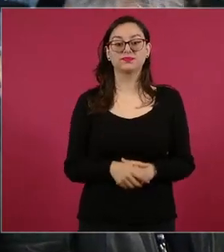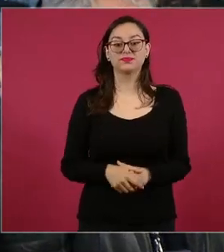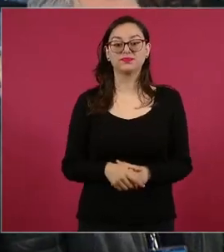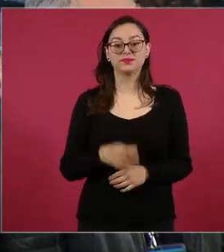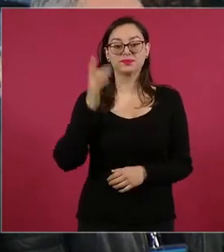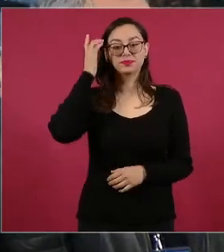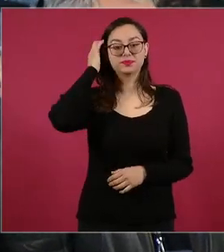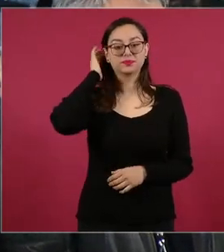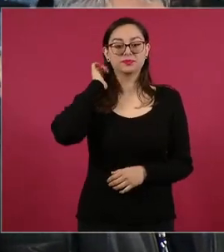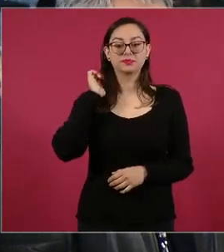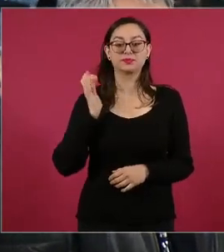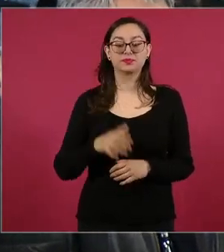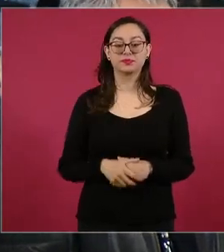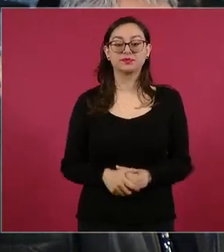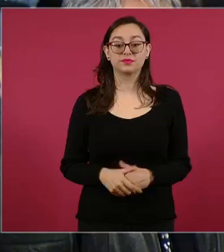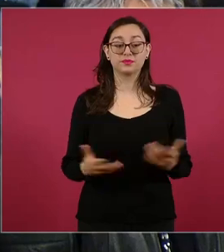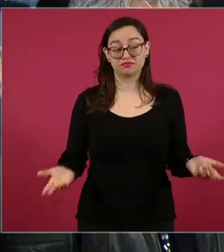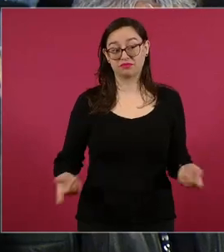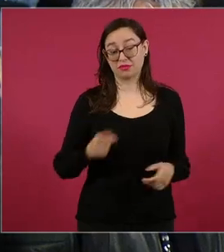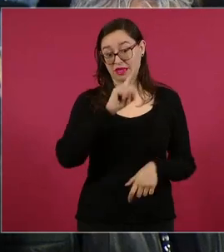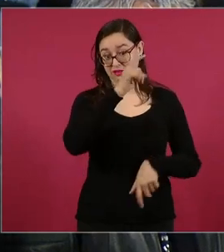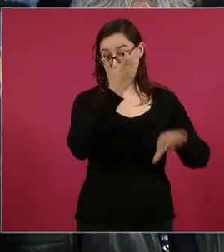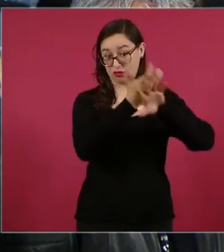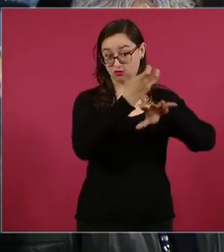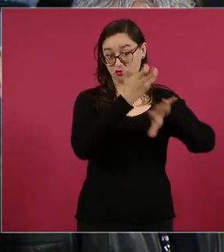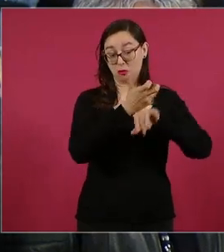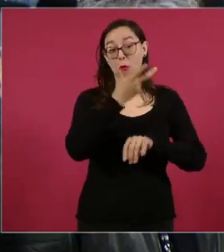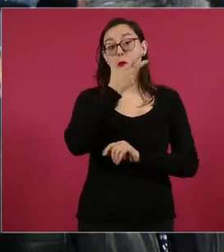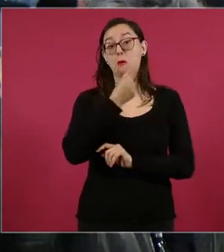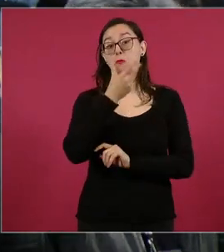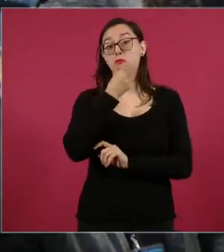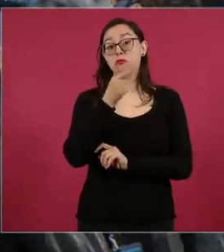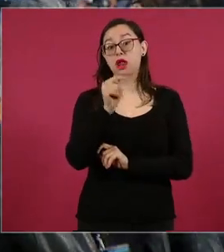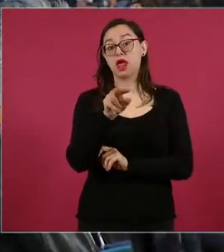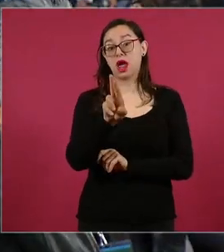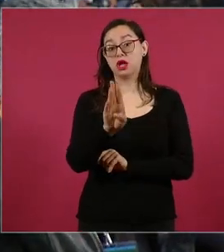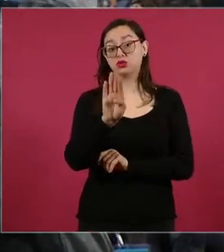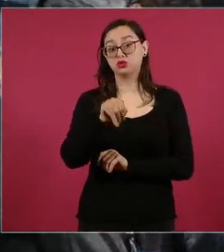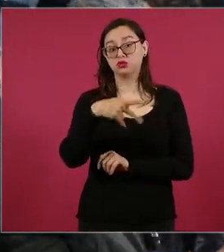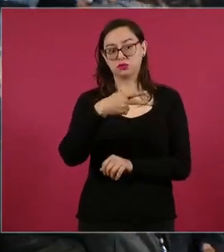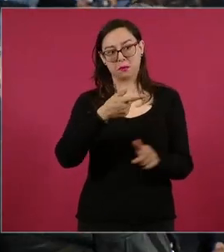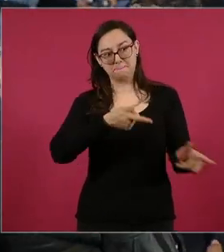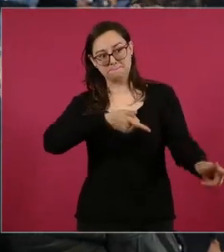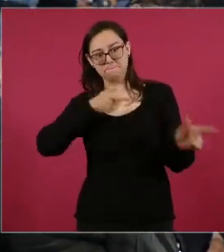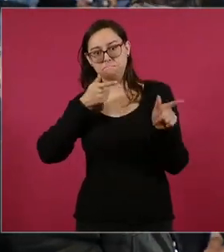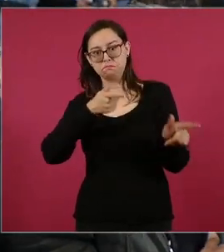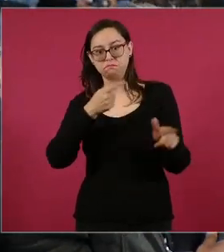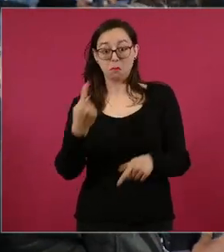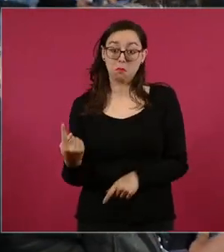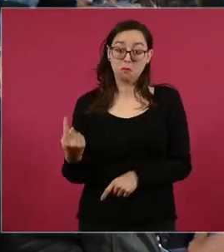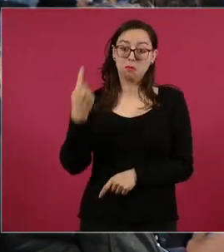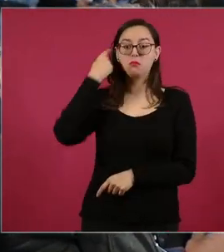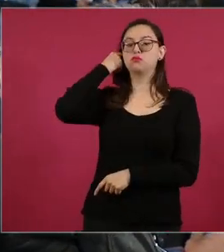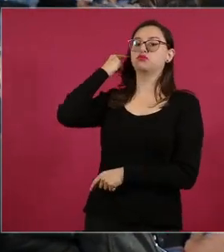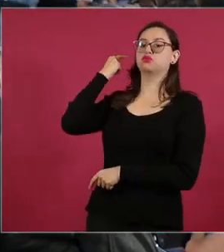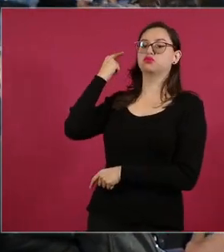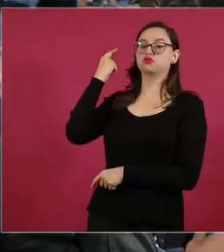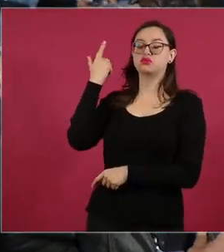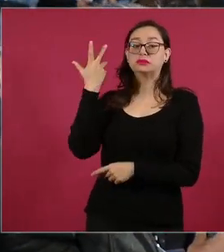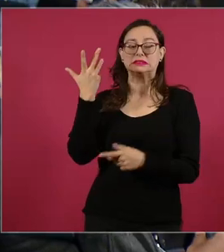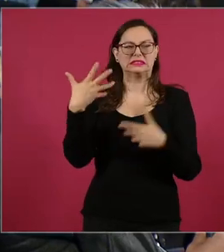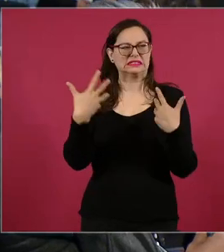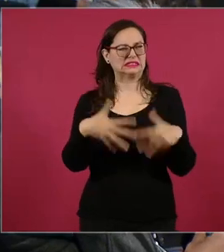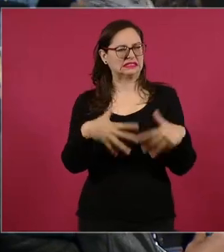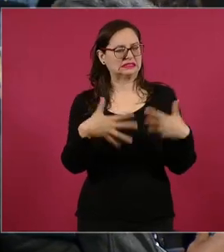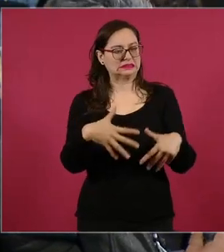Estado el atentado a Donald Trump y cómo podría afectar al país? Sobre